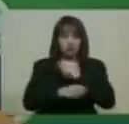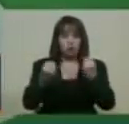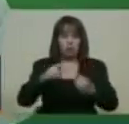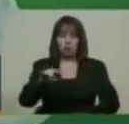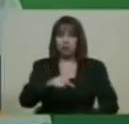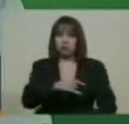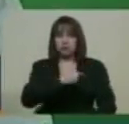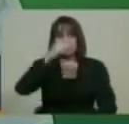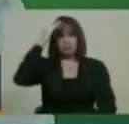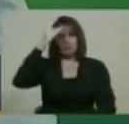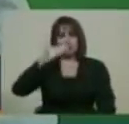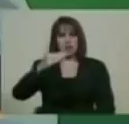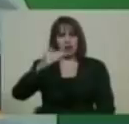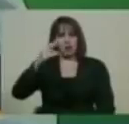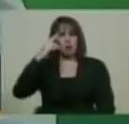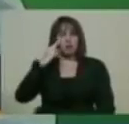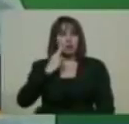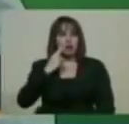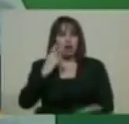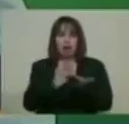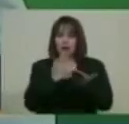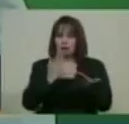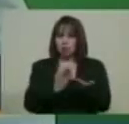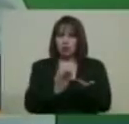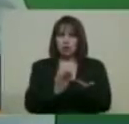Militar Bolivariana, en las academias.